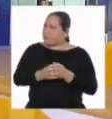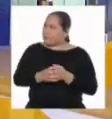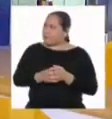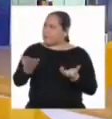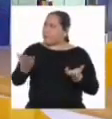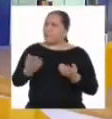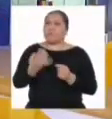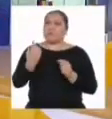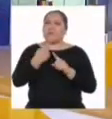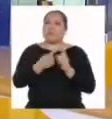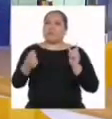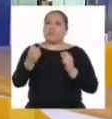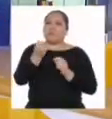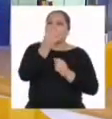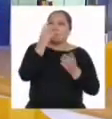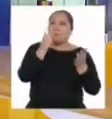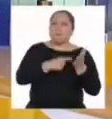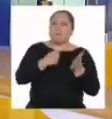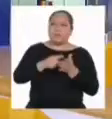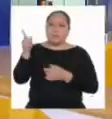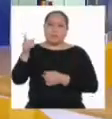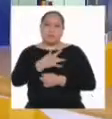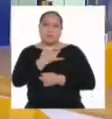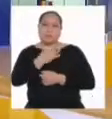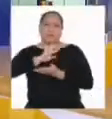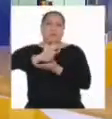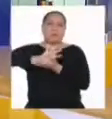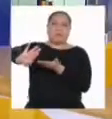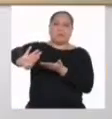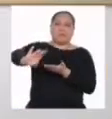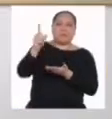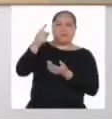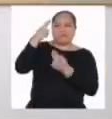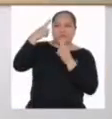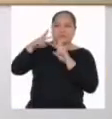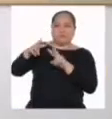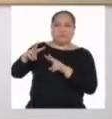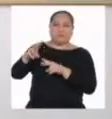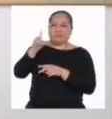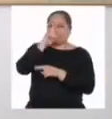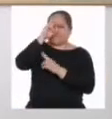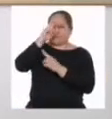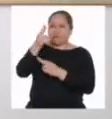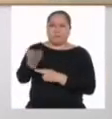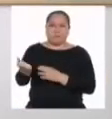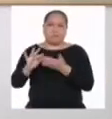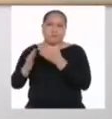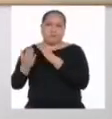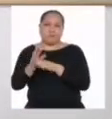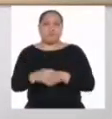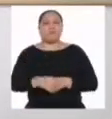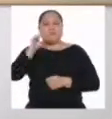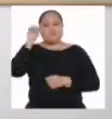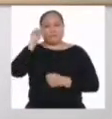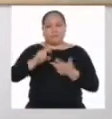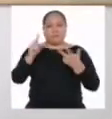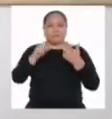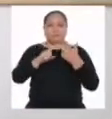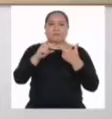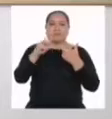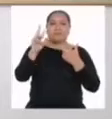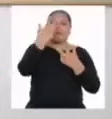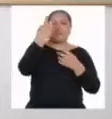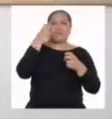¿Y qué hay ocasiones en las que se sienten ignoradas y no escuchadas? Claro, Rodrigo. Les menciono la